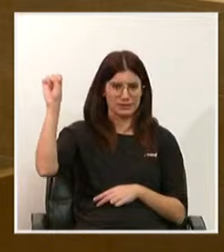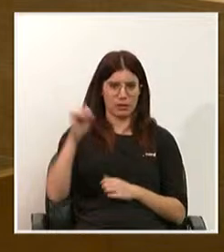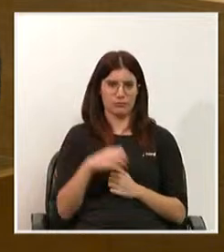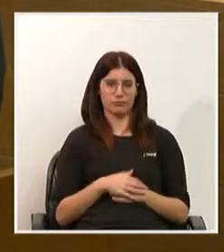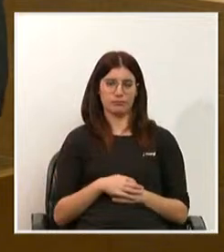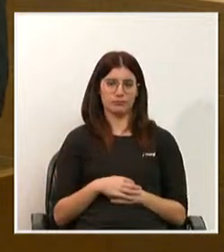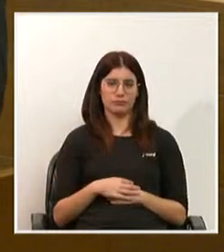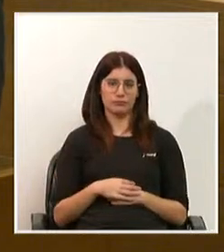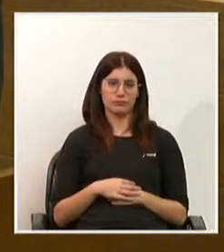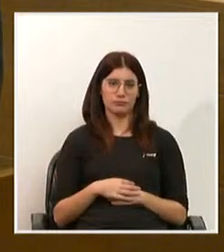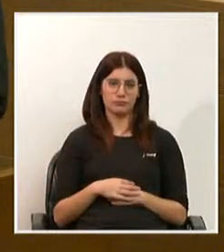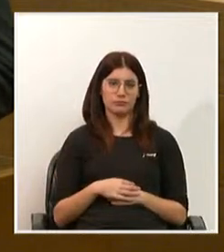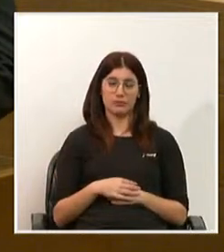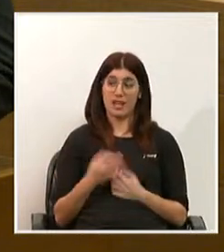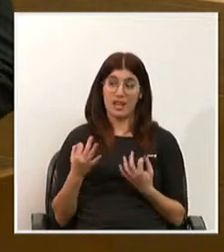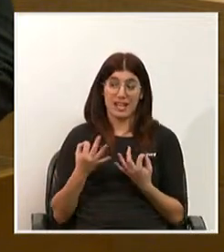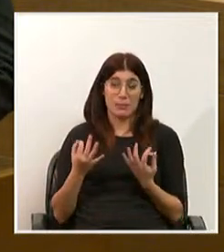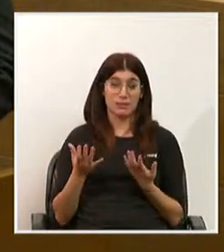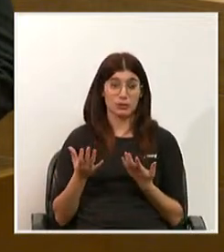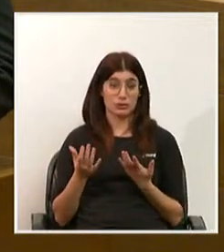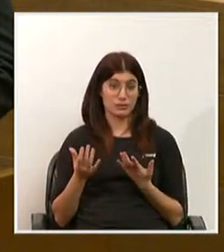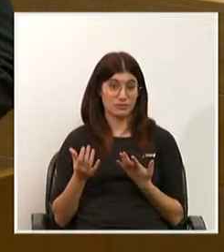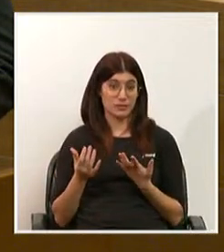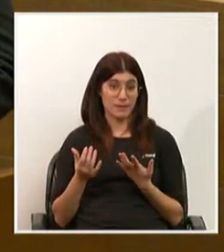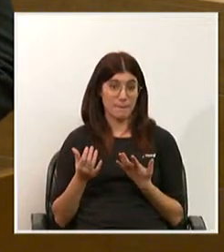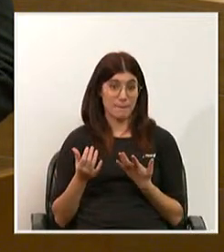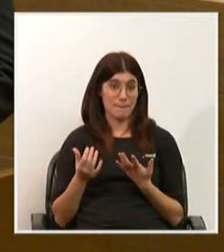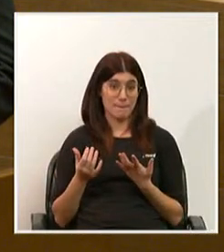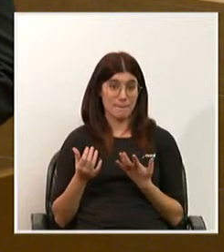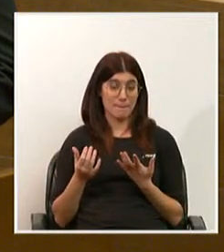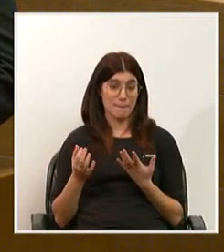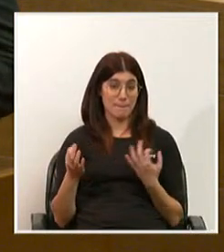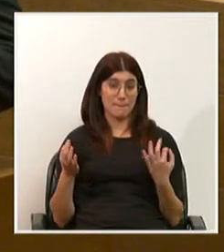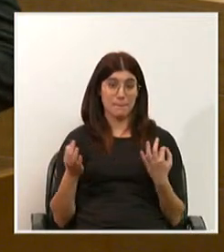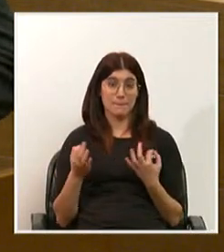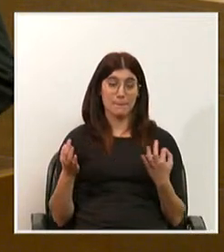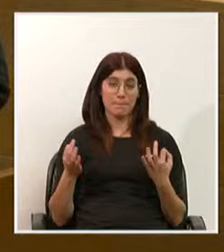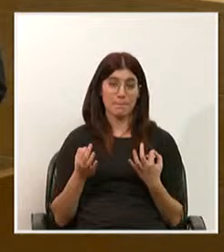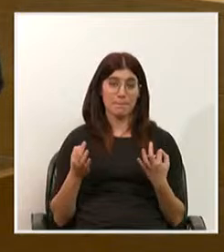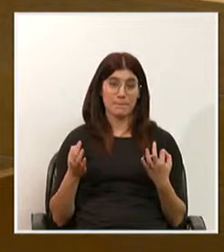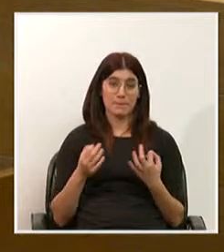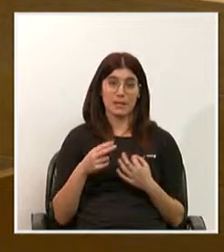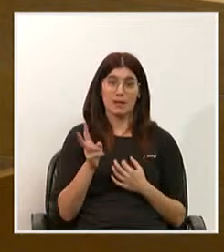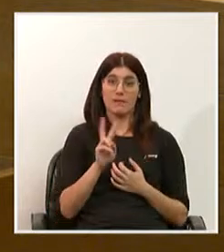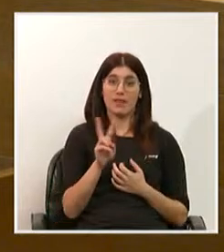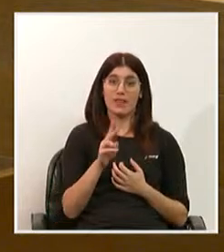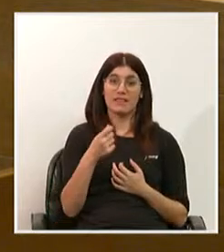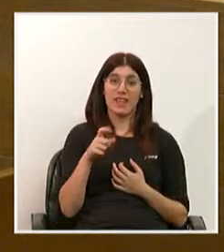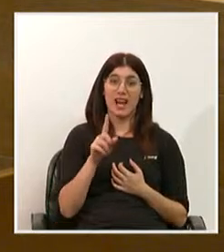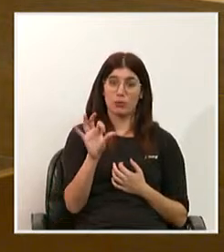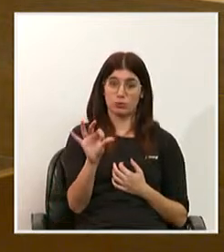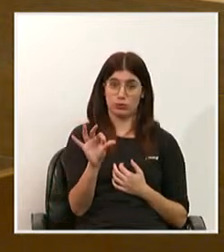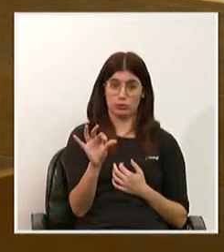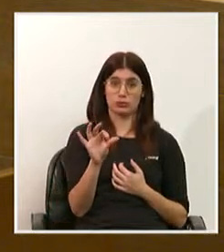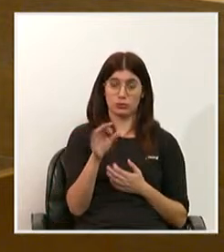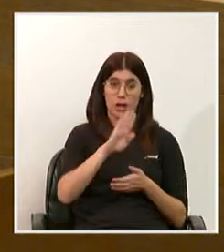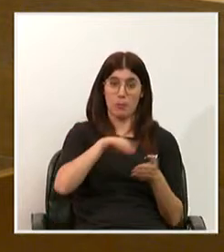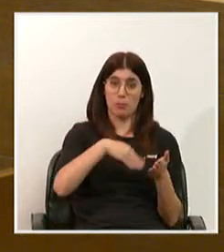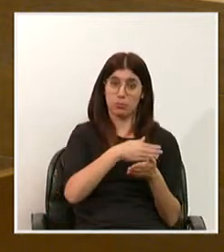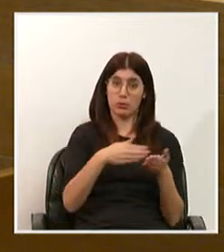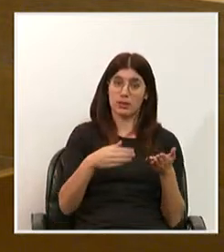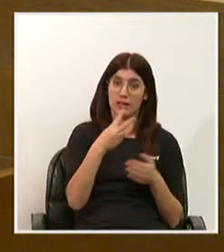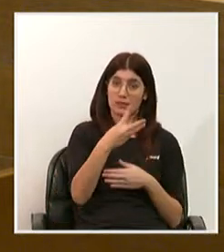comunista qué pasó qué pasó con con Vicente gaus uno de los poetas de la generación del